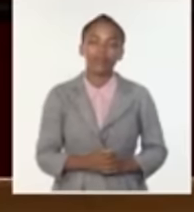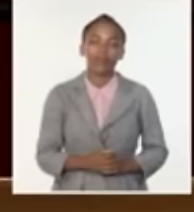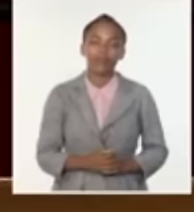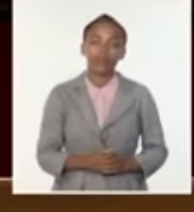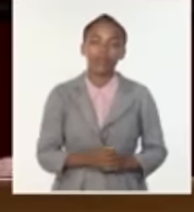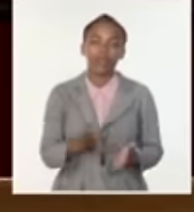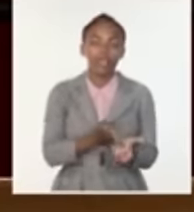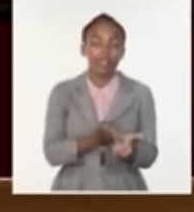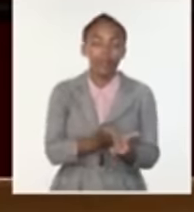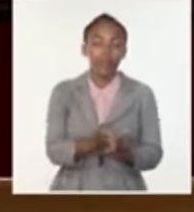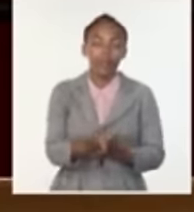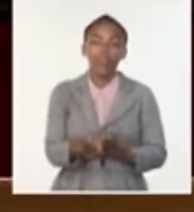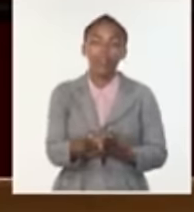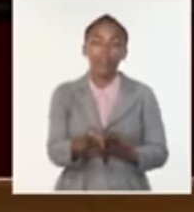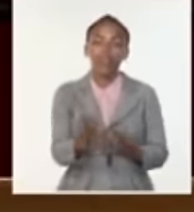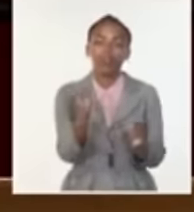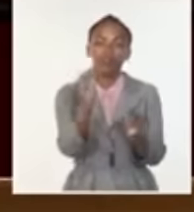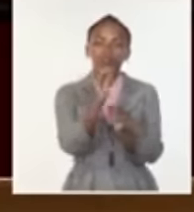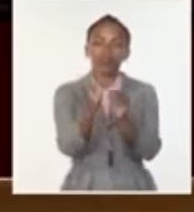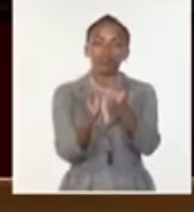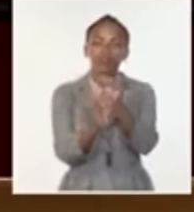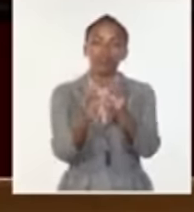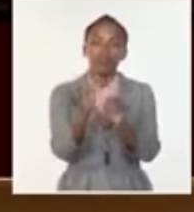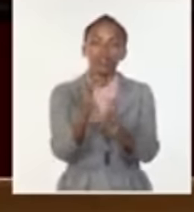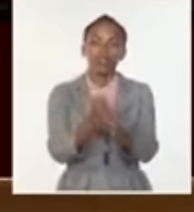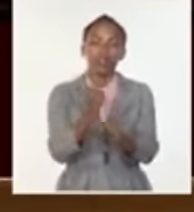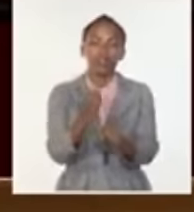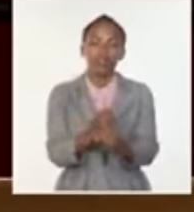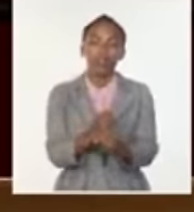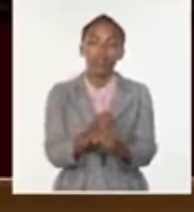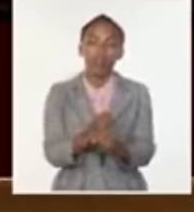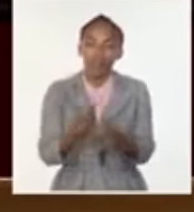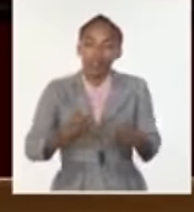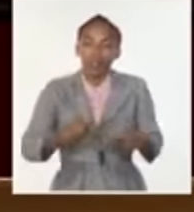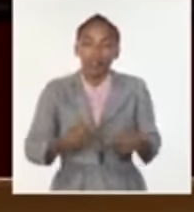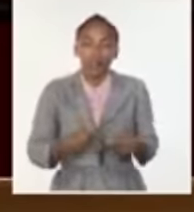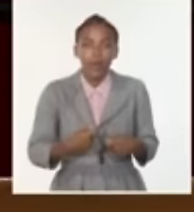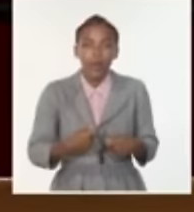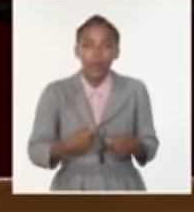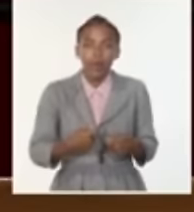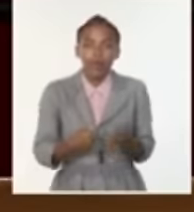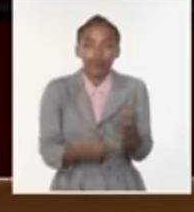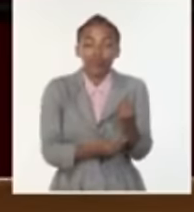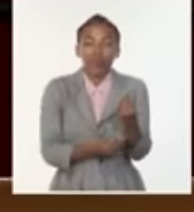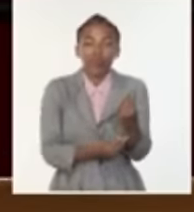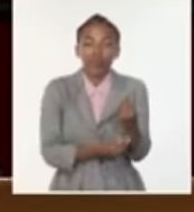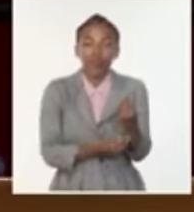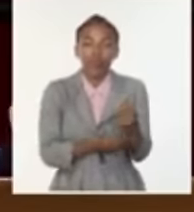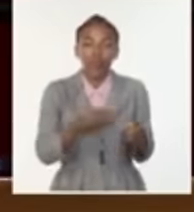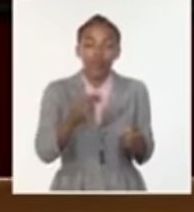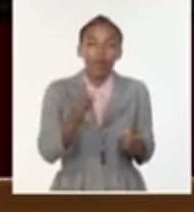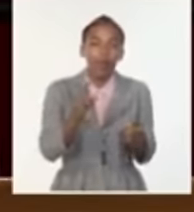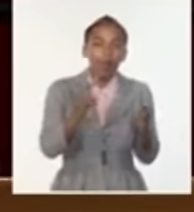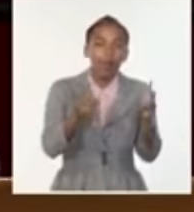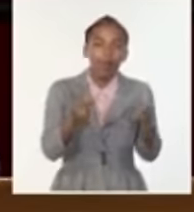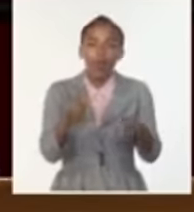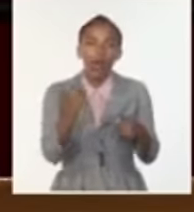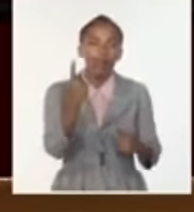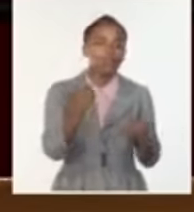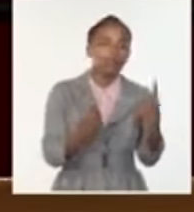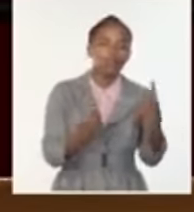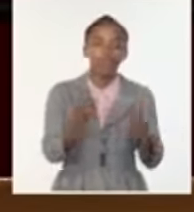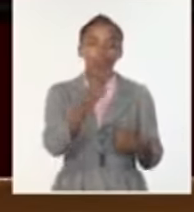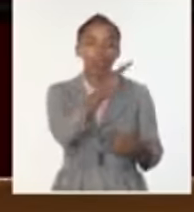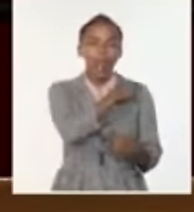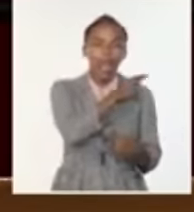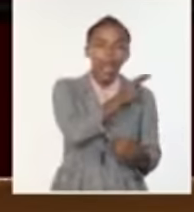perfeccionamiento del trabajo, yo lo dije ahorita, vamos a seguir fortaleciendo, buscando buenos cuadros, buenos